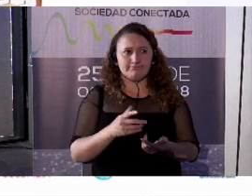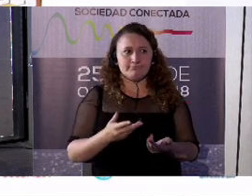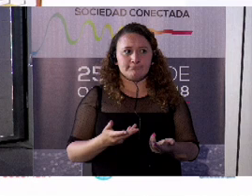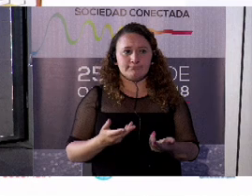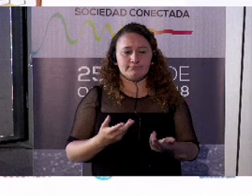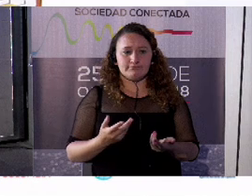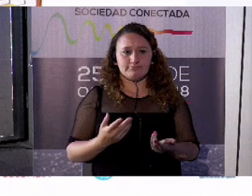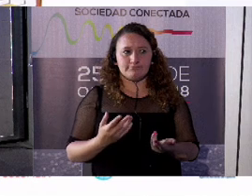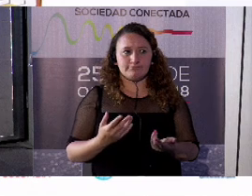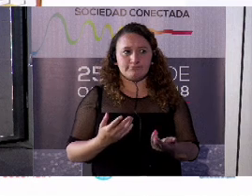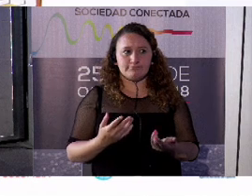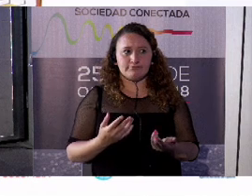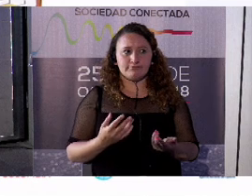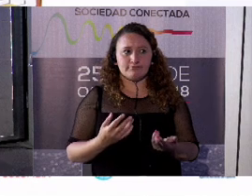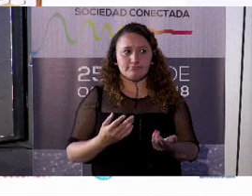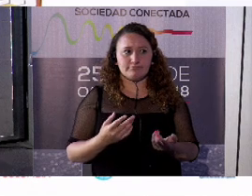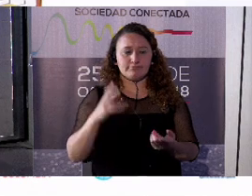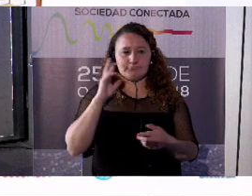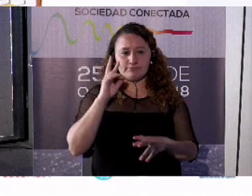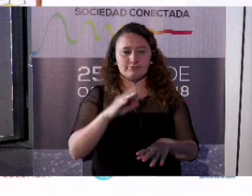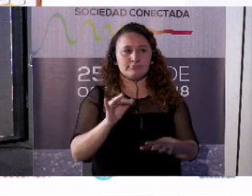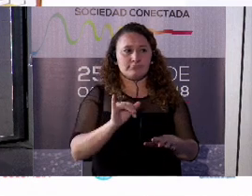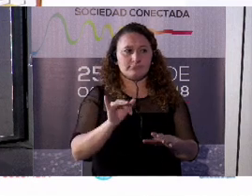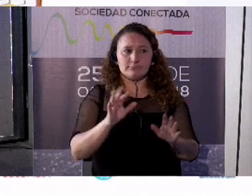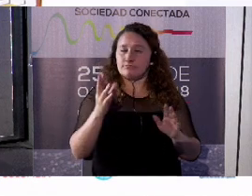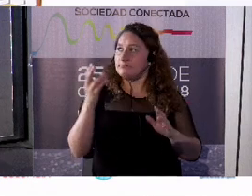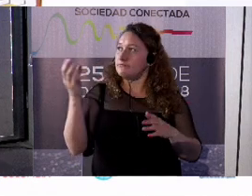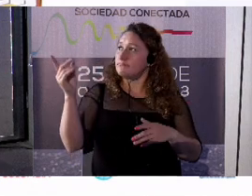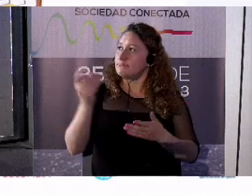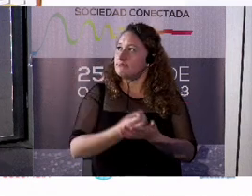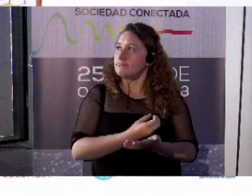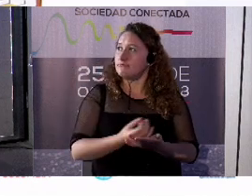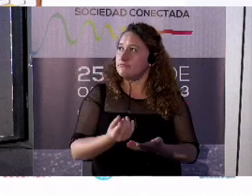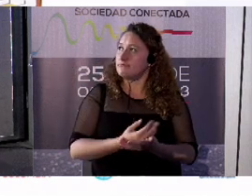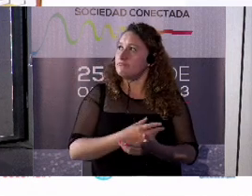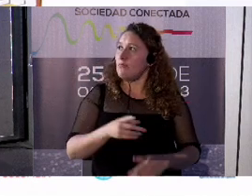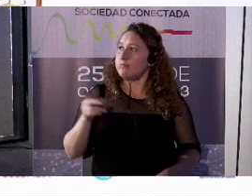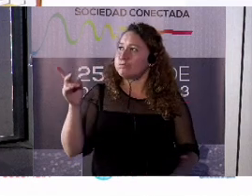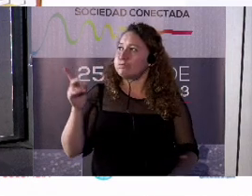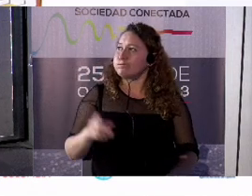blanco luce como la diapositiva vamos a